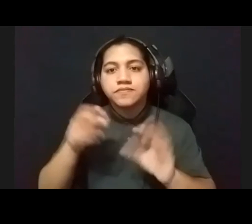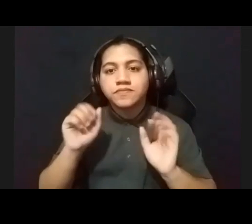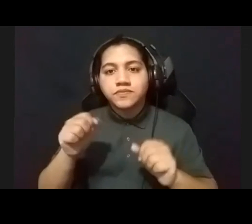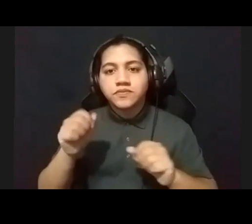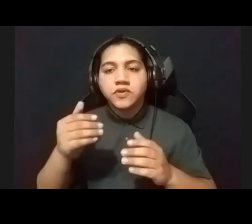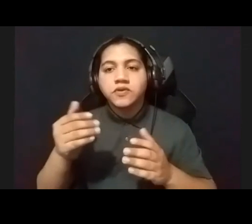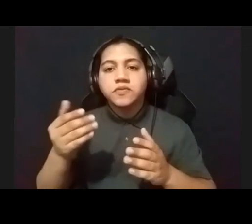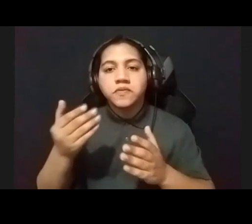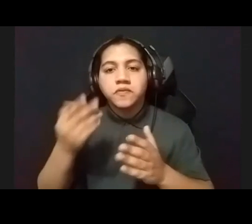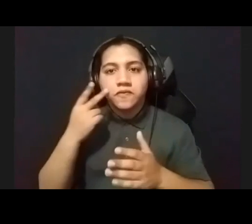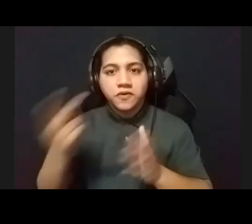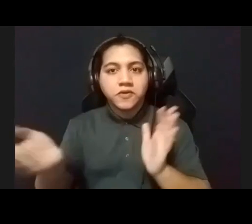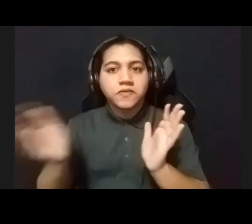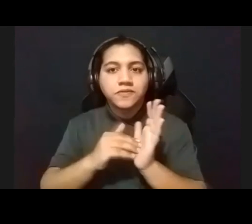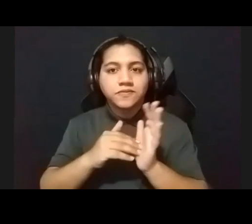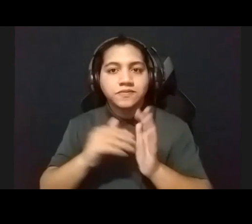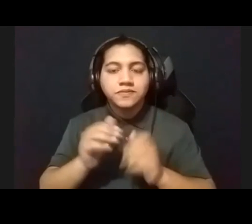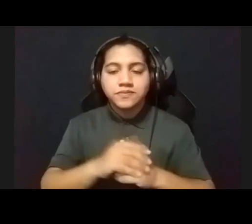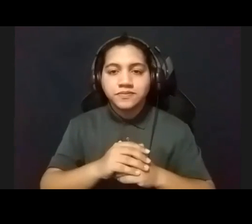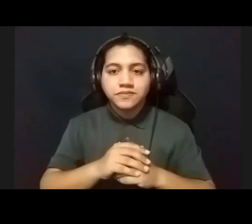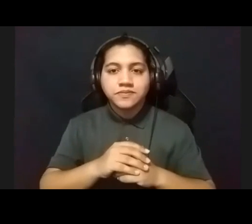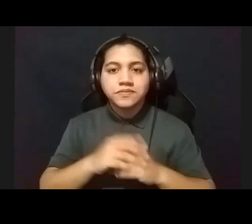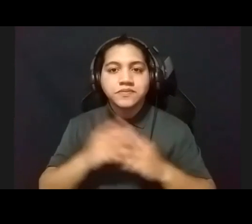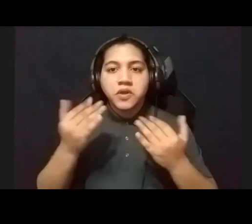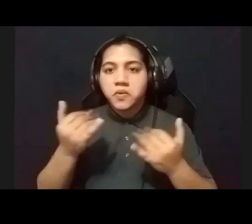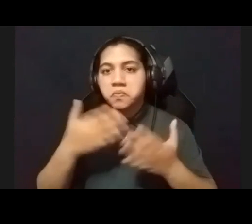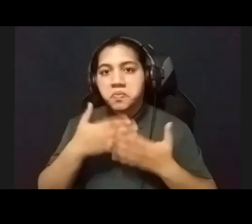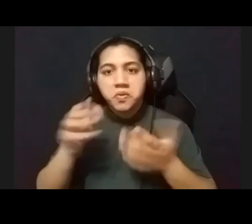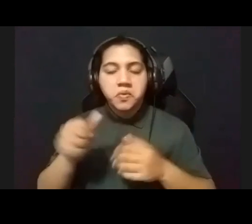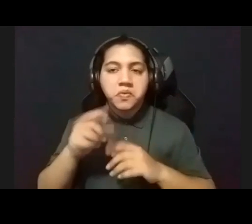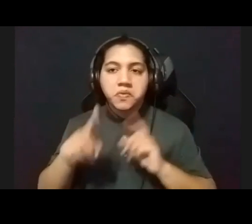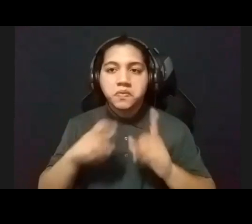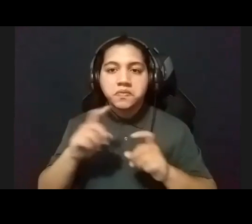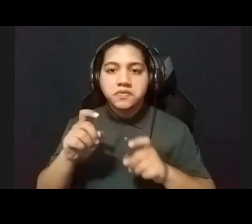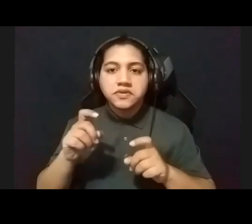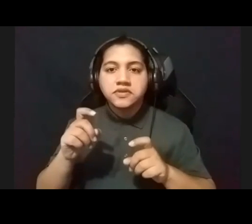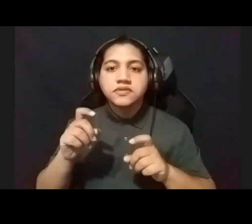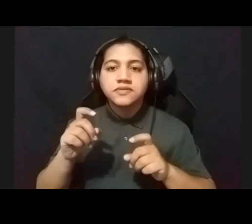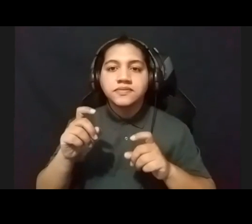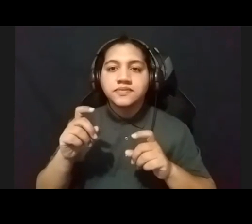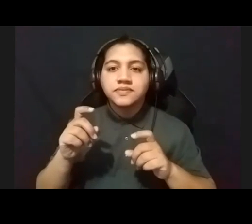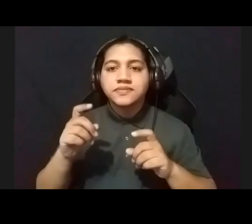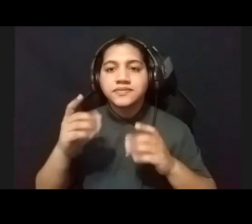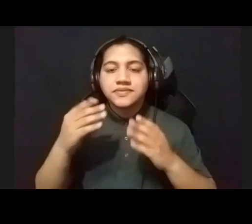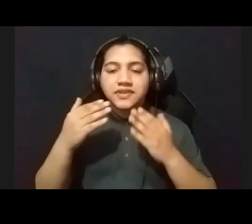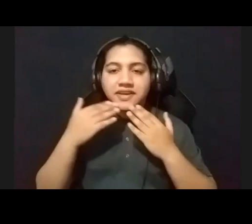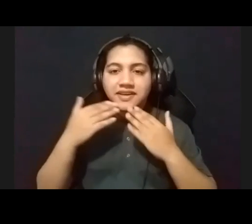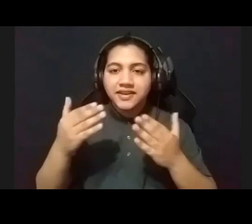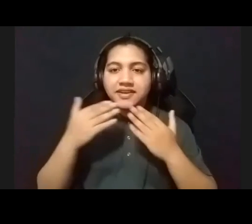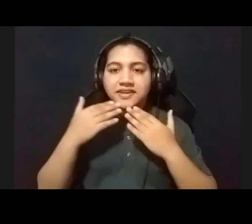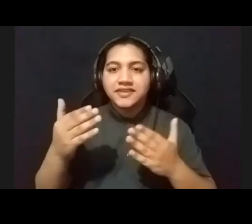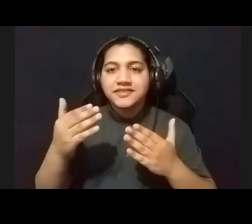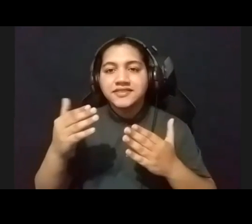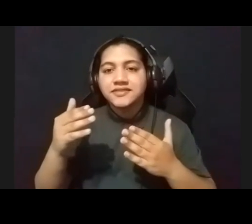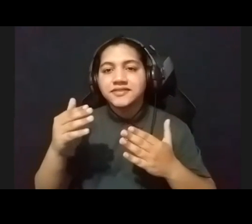nuevamente. Así que por ahora no tenemos ninguna otra pregunta o comentario, así que deseamos darle las gracias